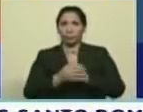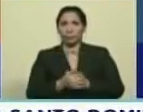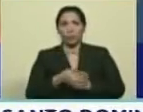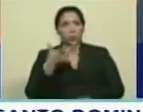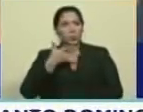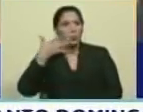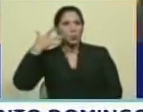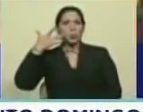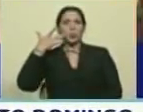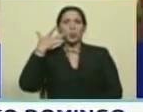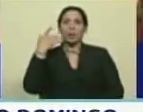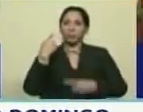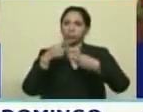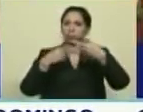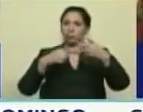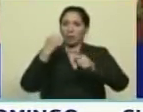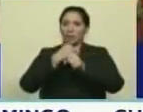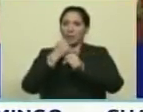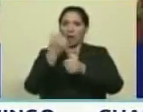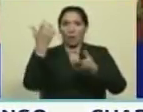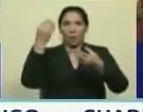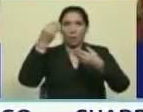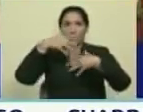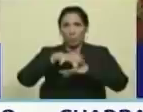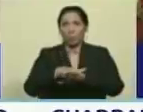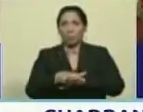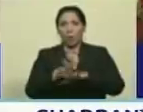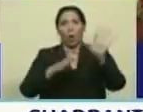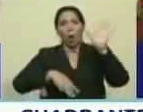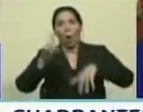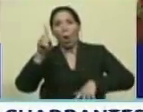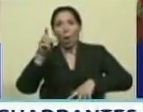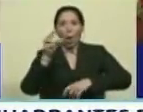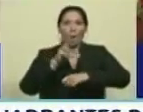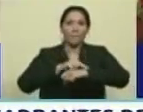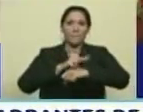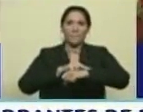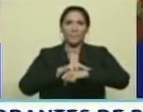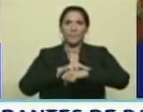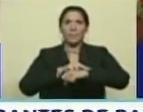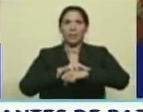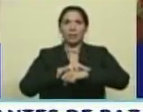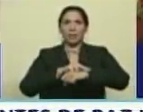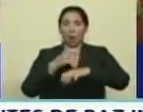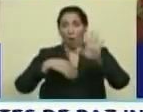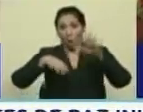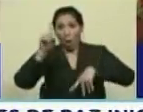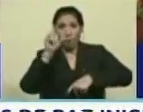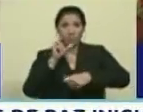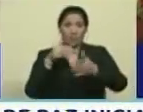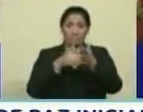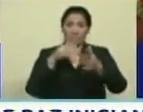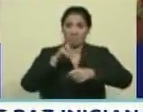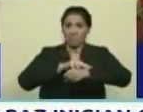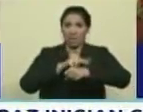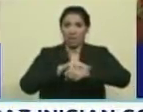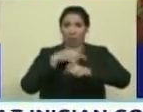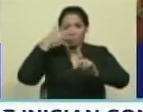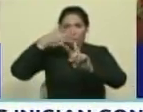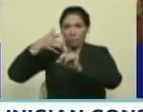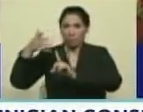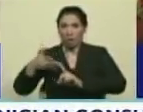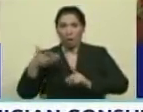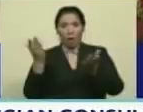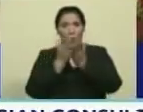integración. Los más de 11.000 médicos de países del ALBA formados en las escuelas latinoamericanas de medicina de Cuba y Venezuela. Los